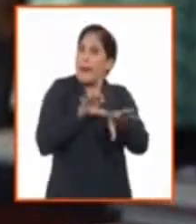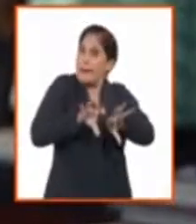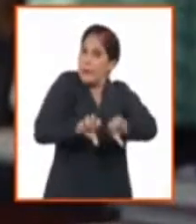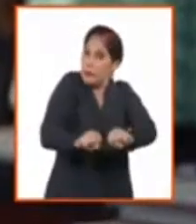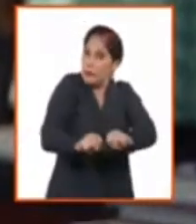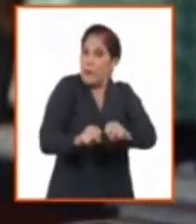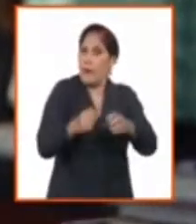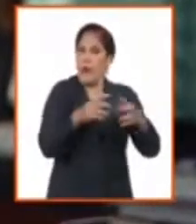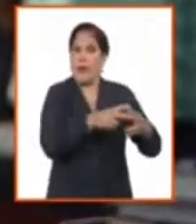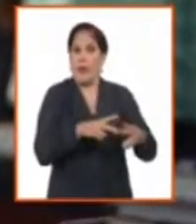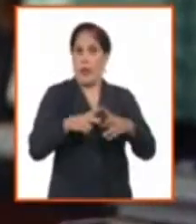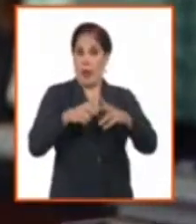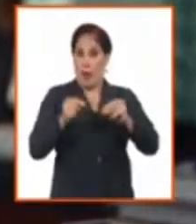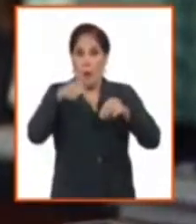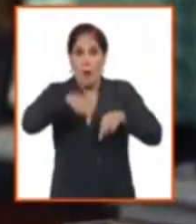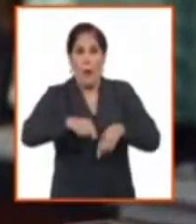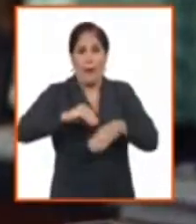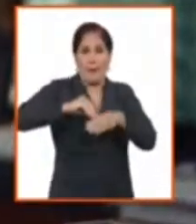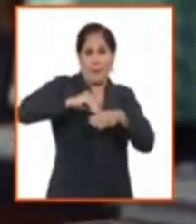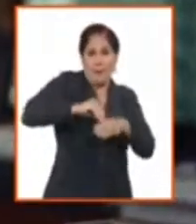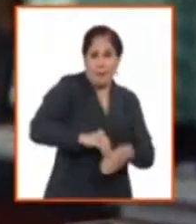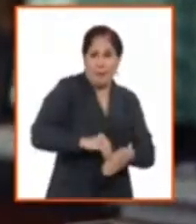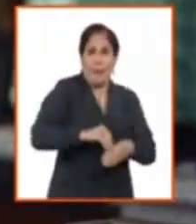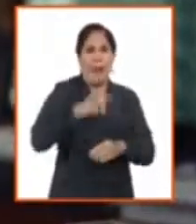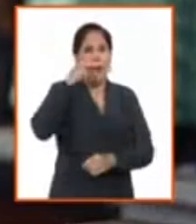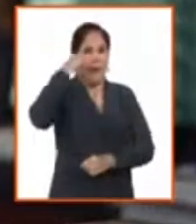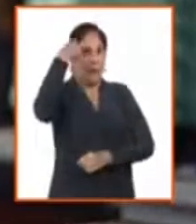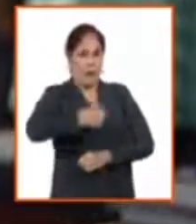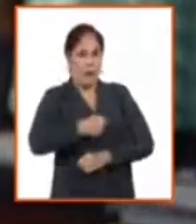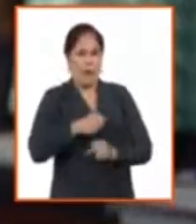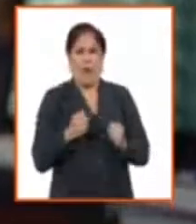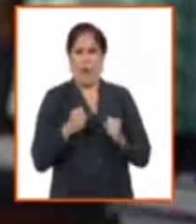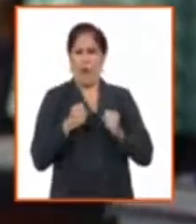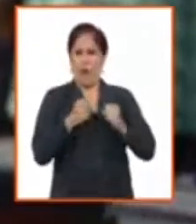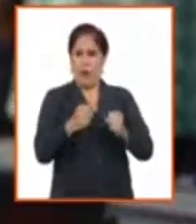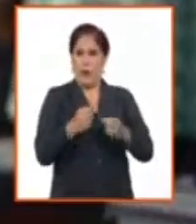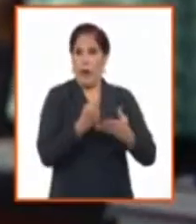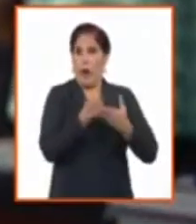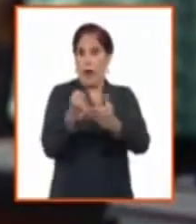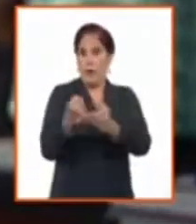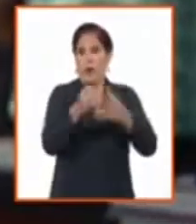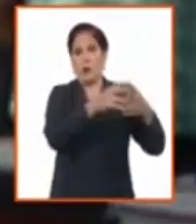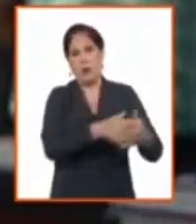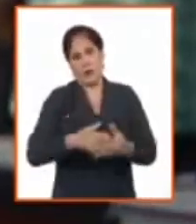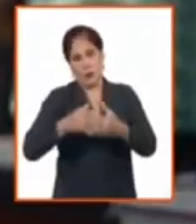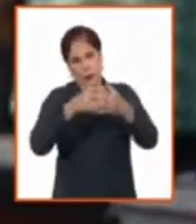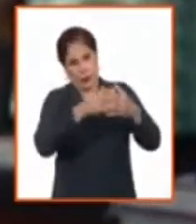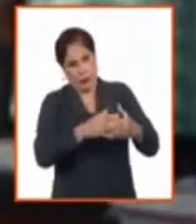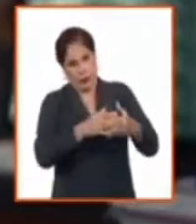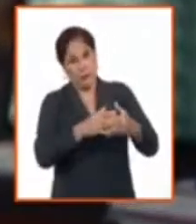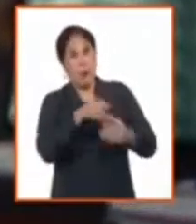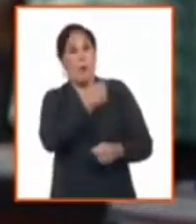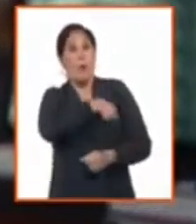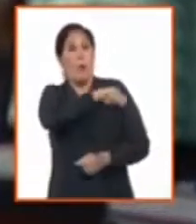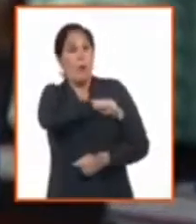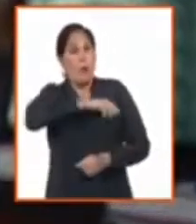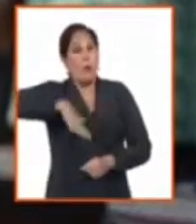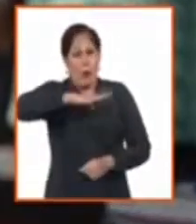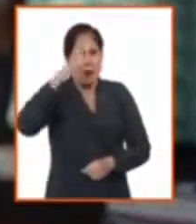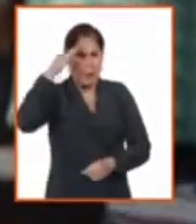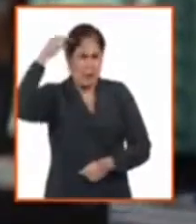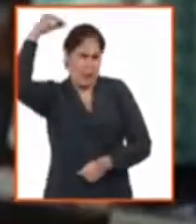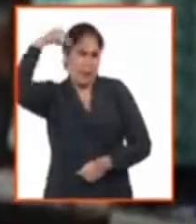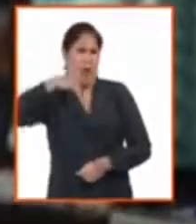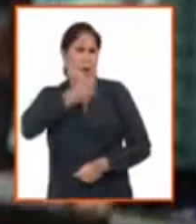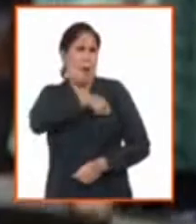y alguna vez sometieron con una dictadura fuertemente apadrinada por uach y los pueblos saben los